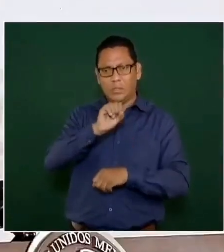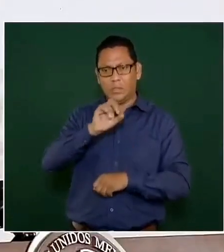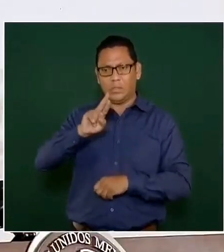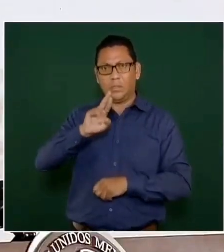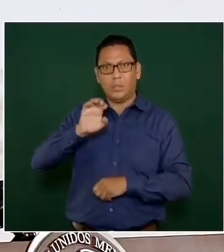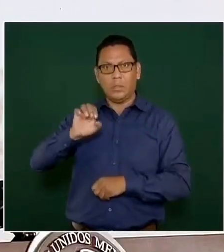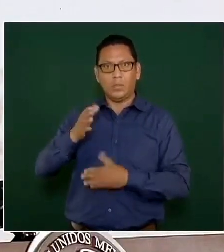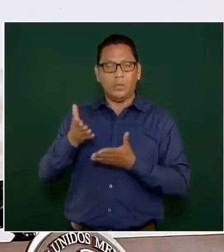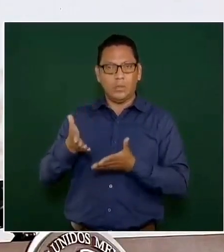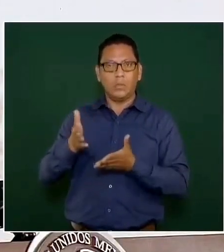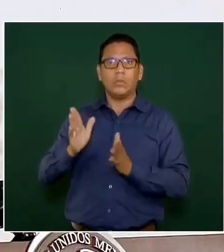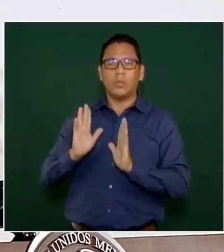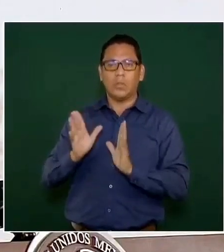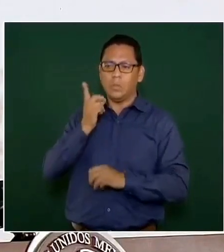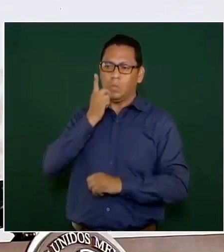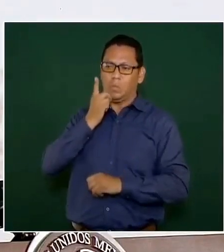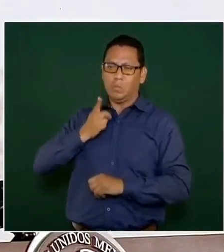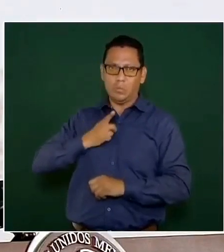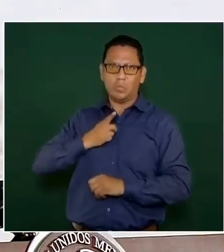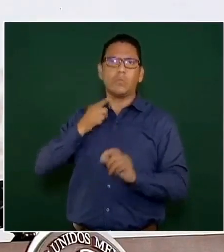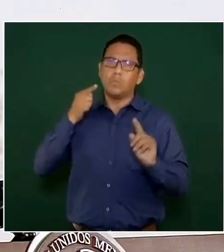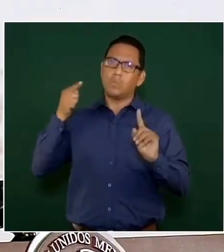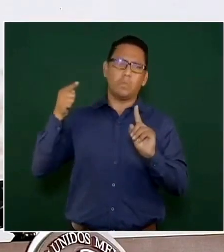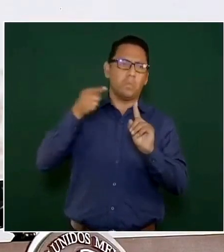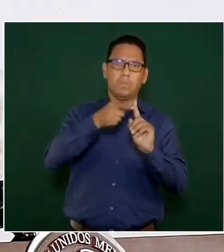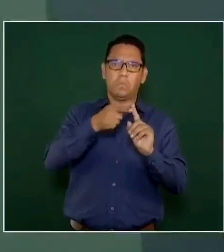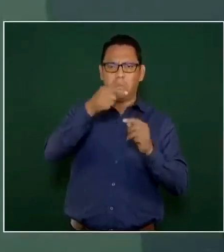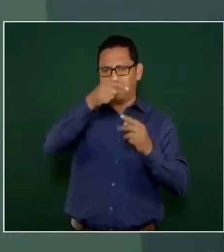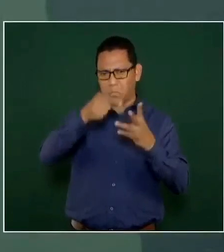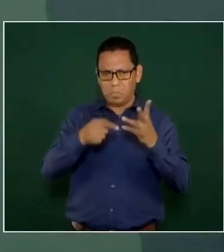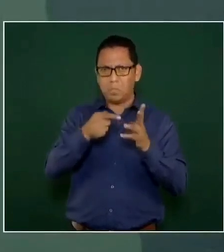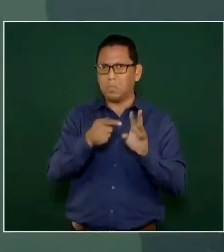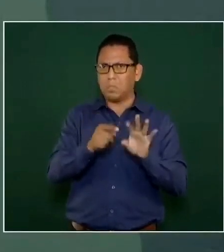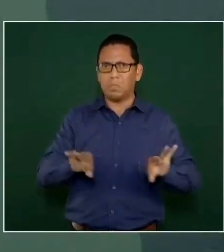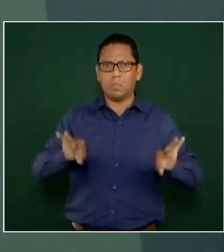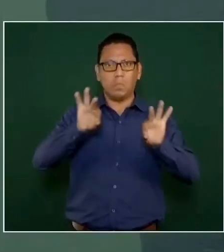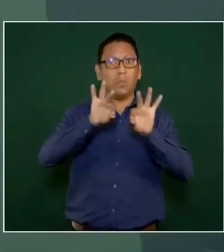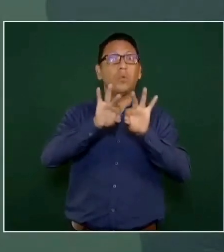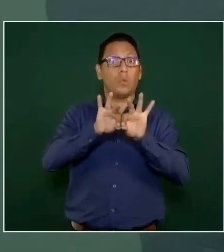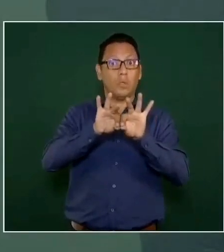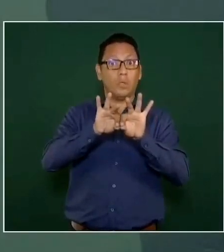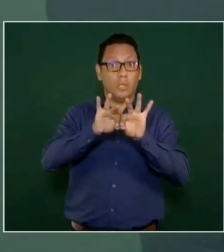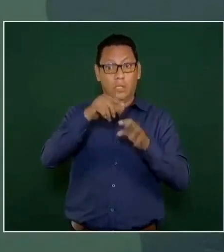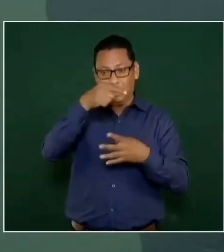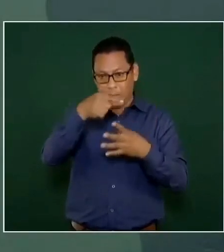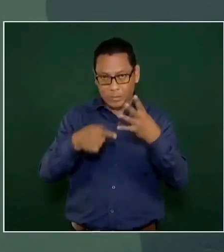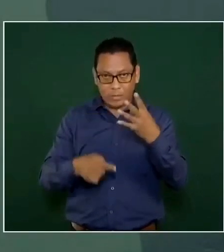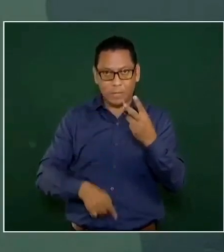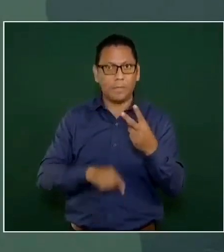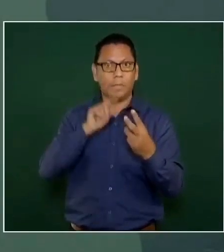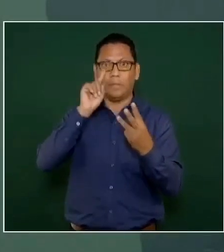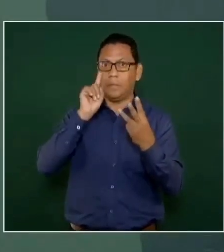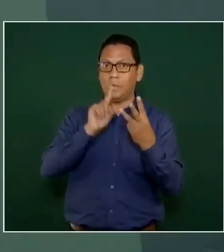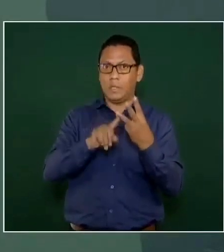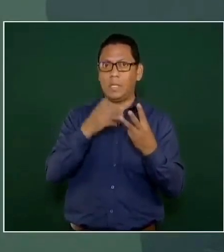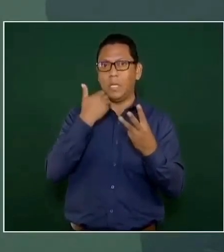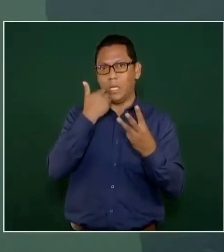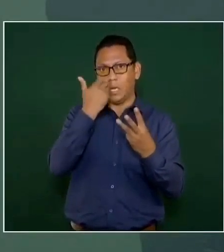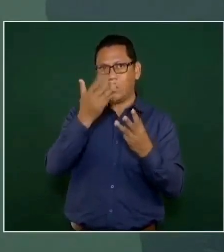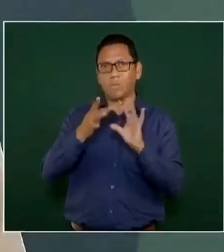hemos podido cumplir los objetivos principales, y estos han sido 3 sobre los cuales les quiero dar